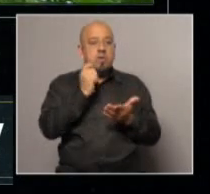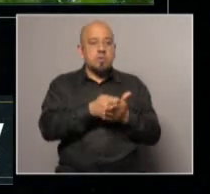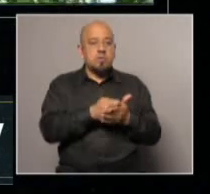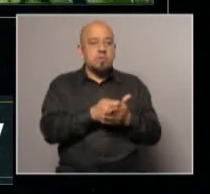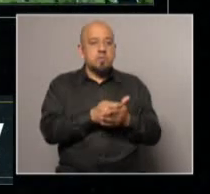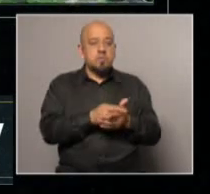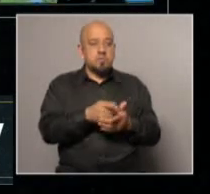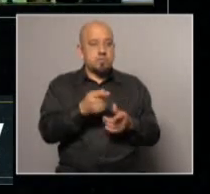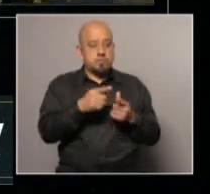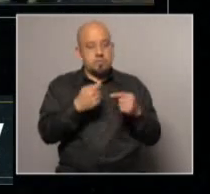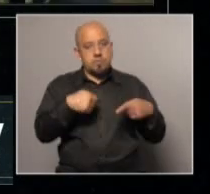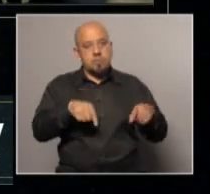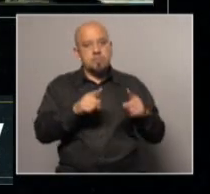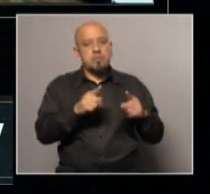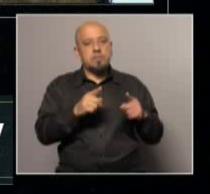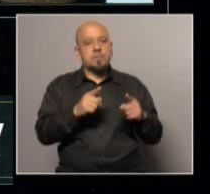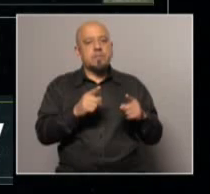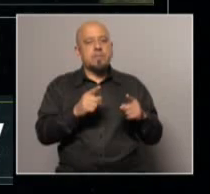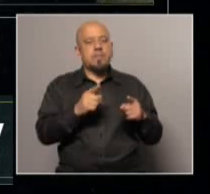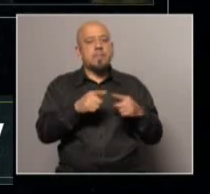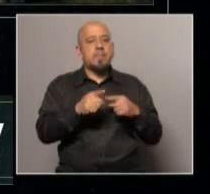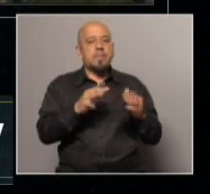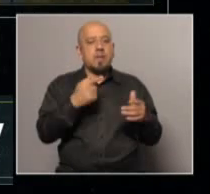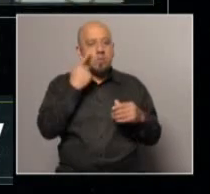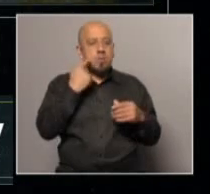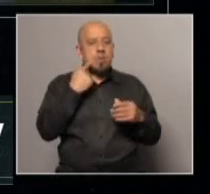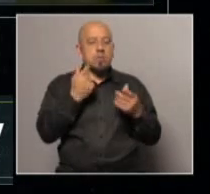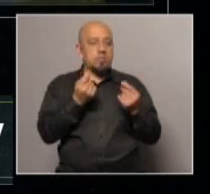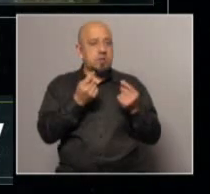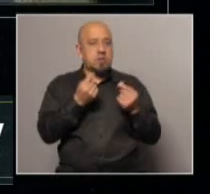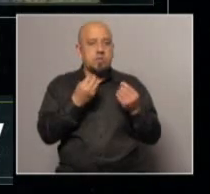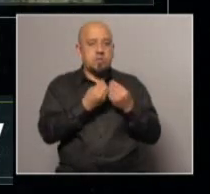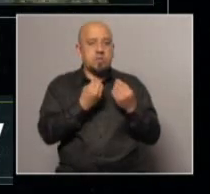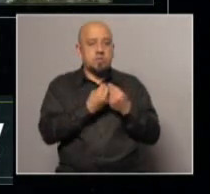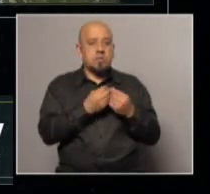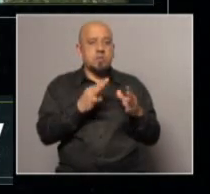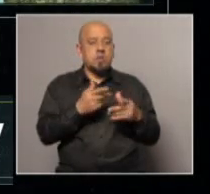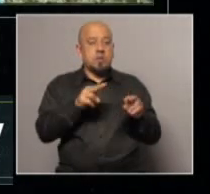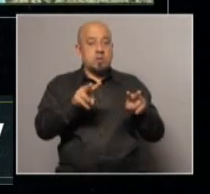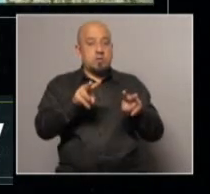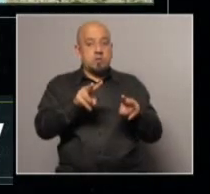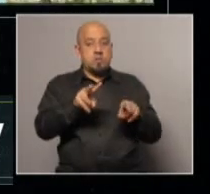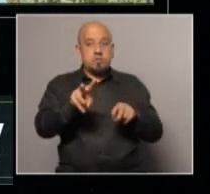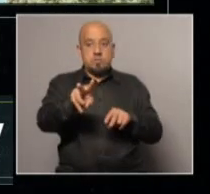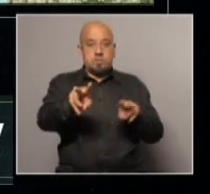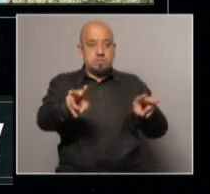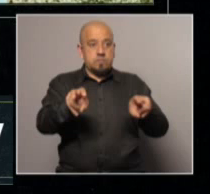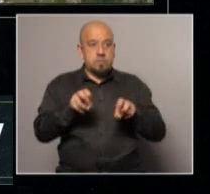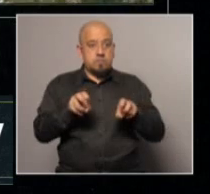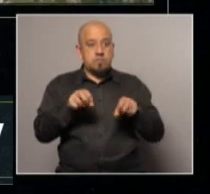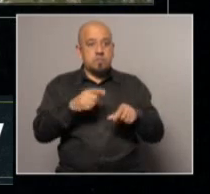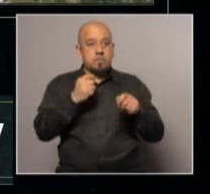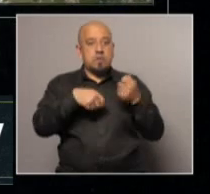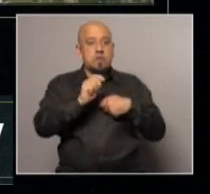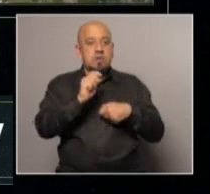acciones de esa empresa, ¿no? Pero más allá de eso, es una cifra muy importante. Y bueno, ¿y cuál es la ganancia que tiene esa empresa vendiendo marihuana en